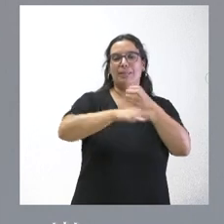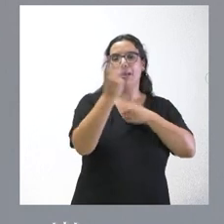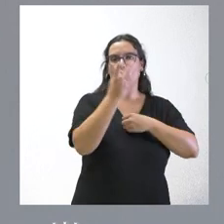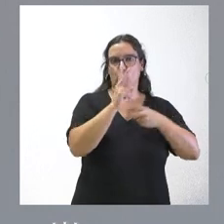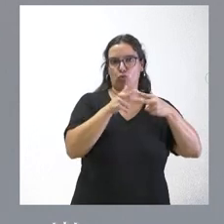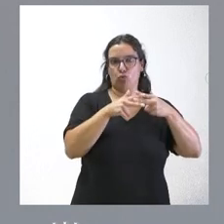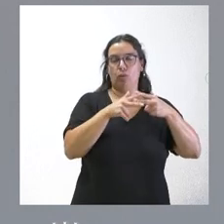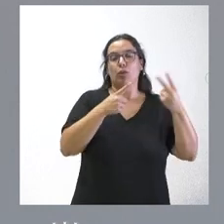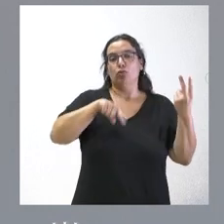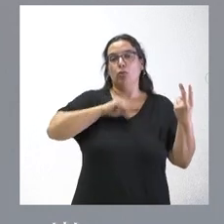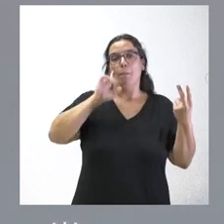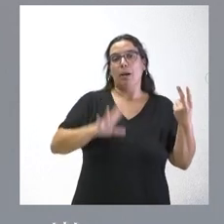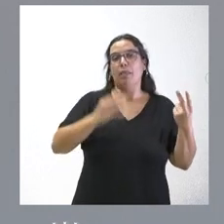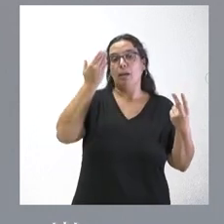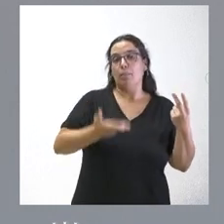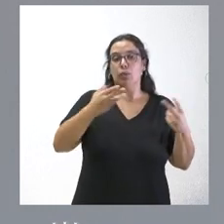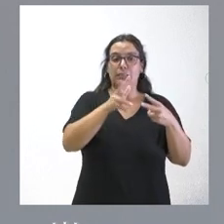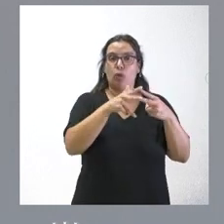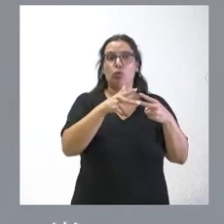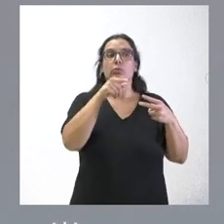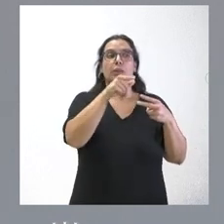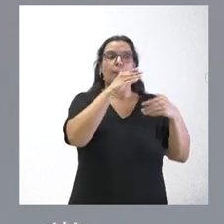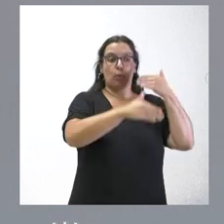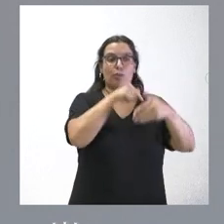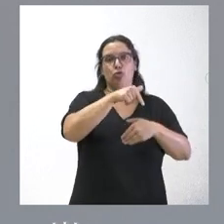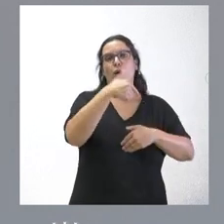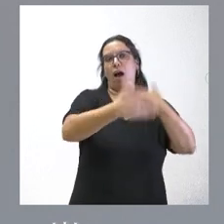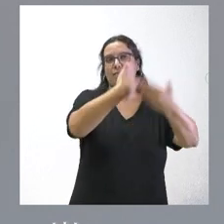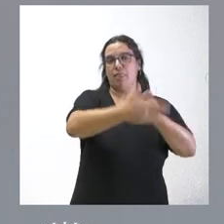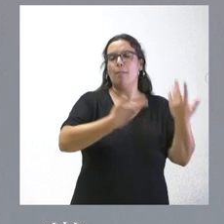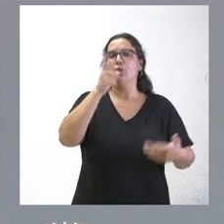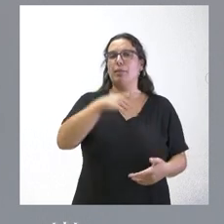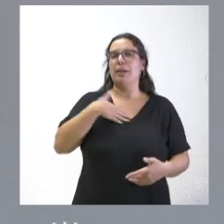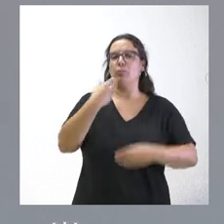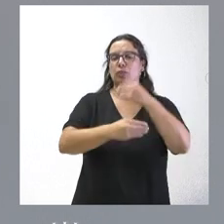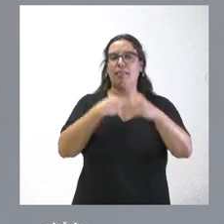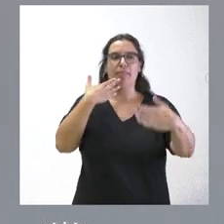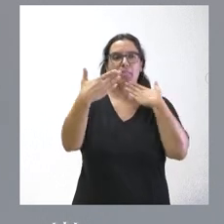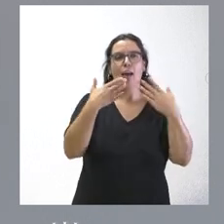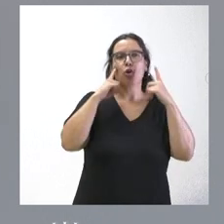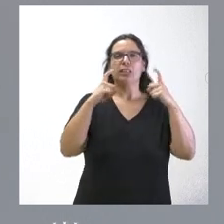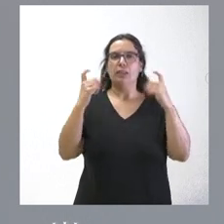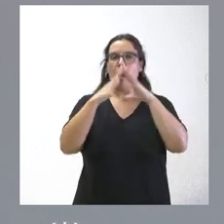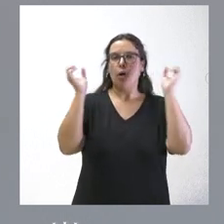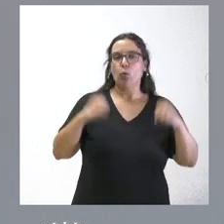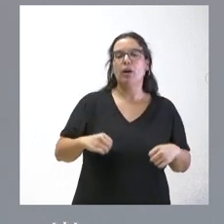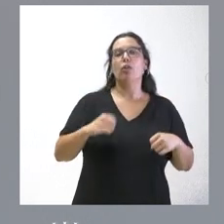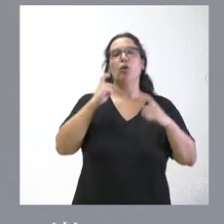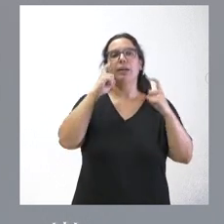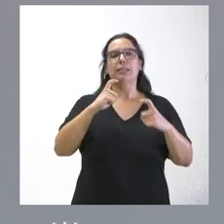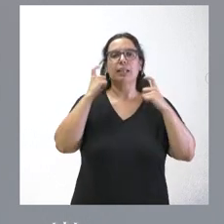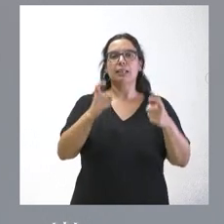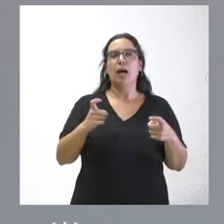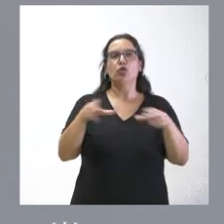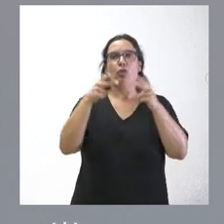nos parece muy importante avanzar en estos ámbitos Pero también es verdad que lo queremos hacer desde el diálogo desde la búsqueda de acuerdos y contar con la participación del